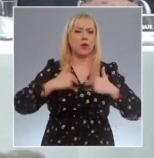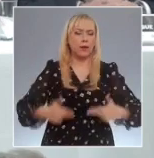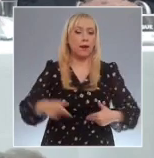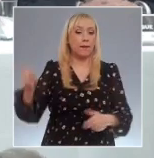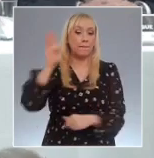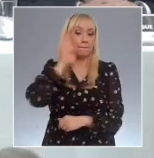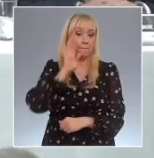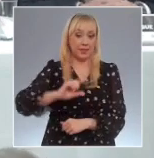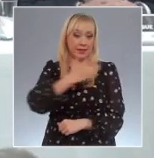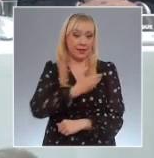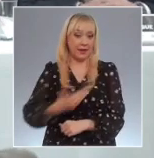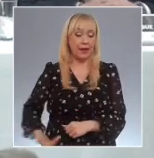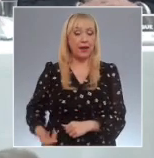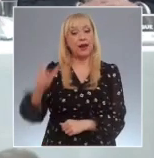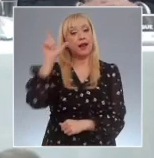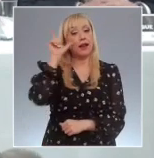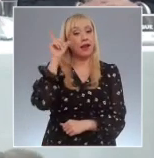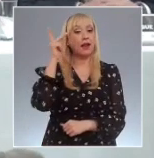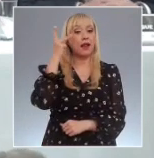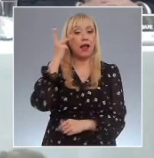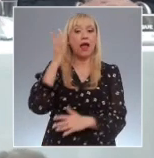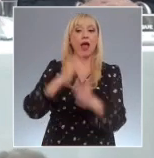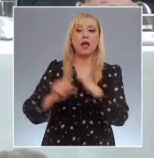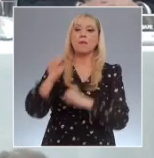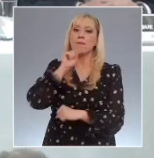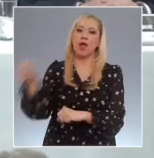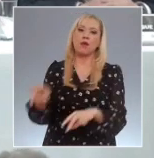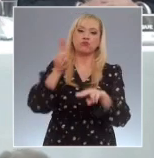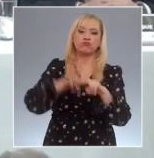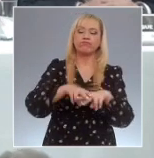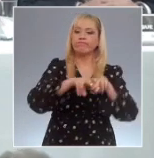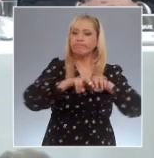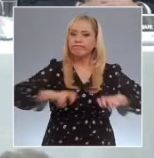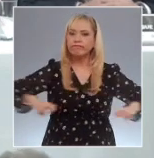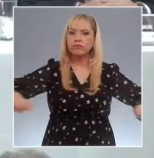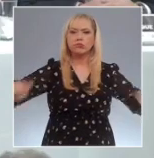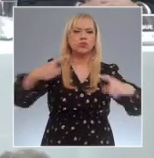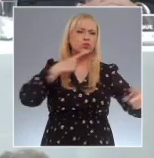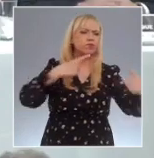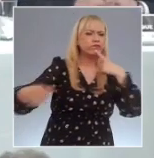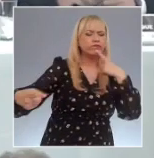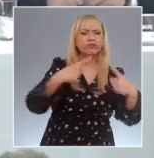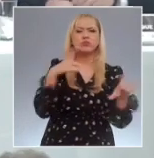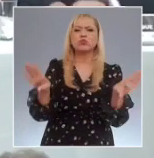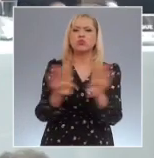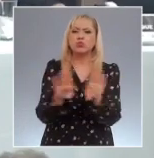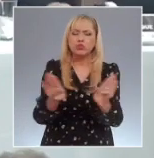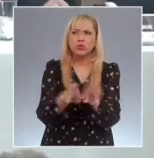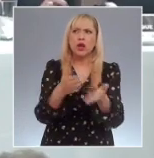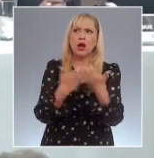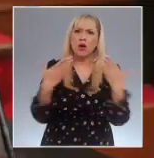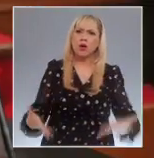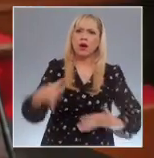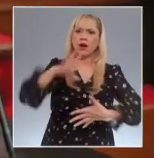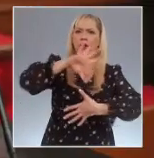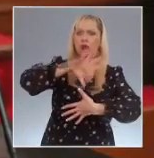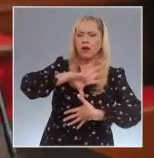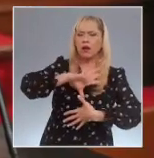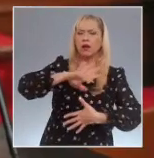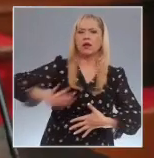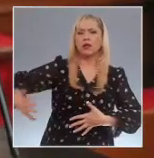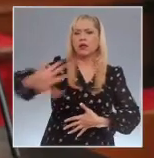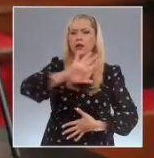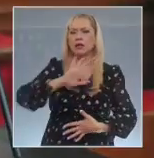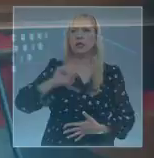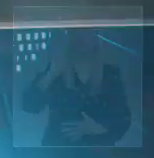Lucía Piña participará en el panel sobre nuevas discusiones e impactos interamericanos en la jurisdicción constitucional latinoamericana.